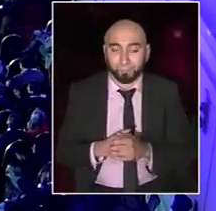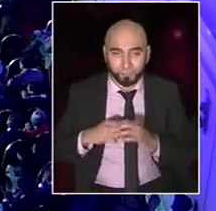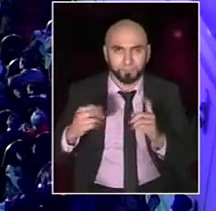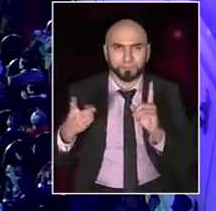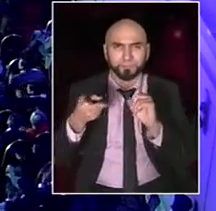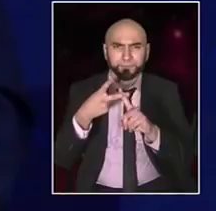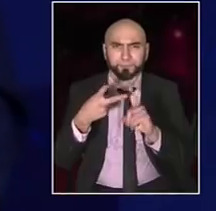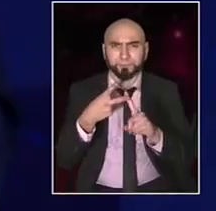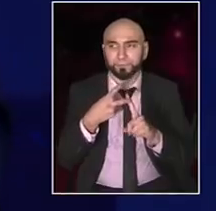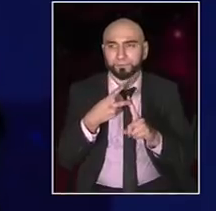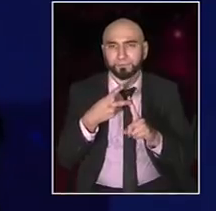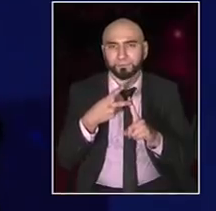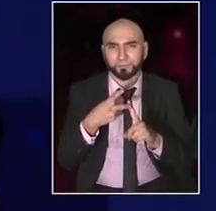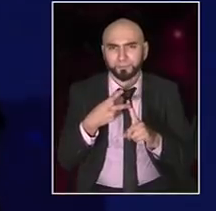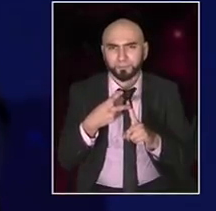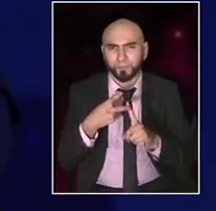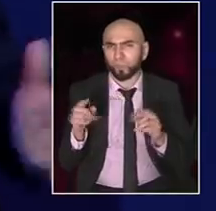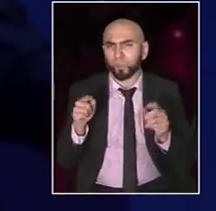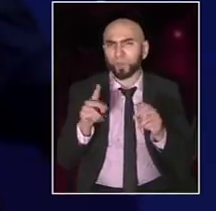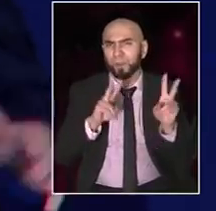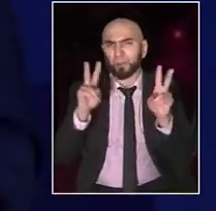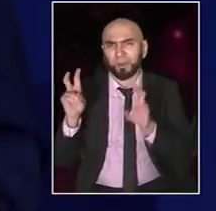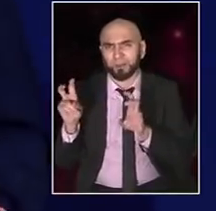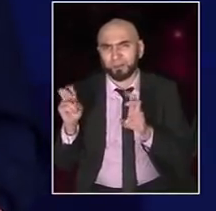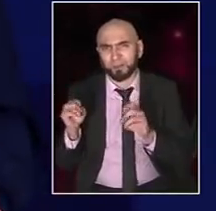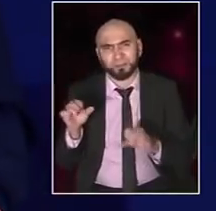Lo segundo, hay una parte de la ciencia